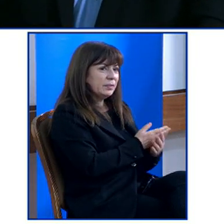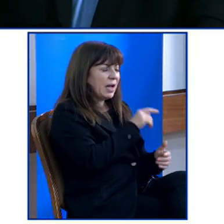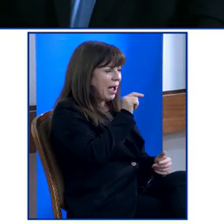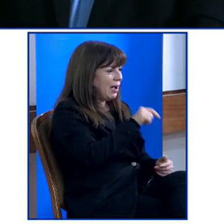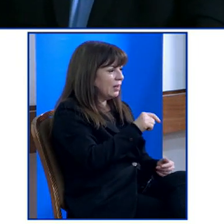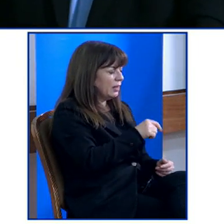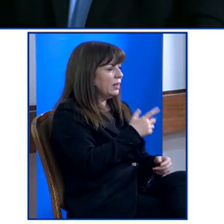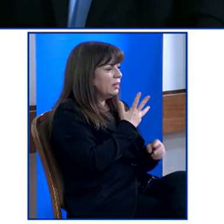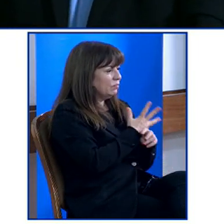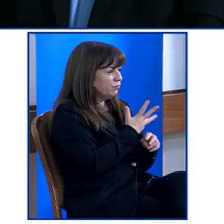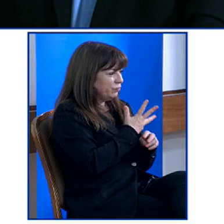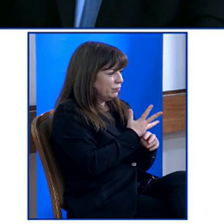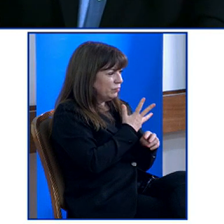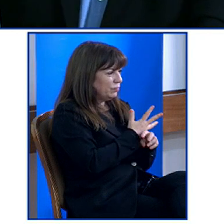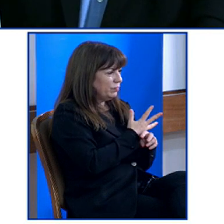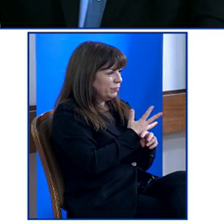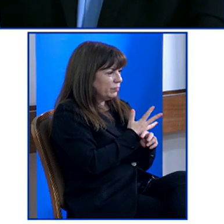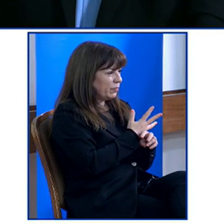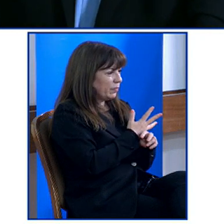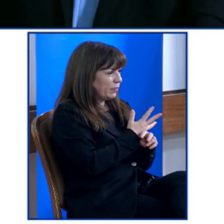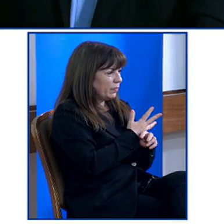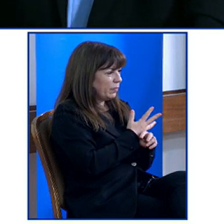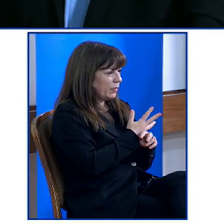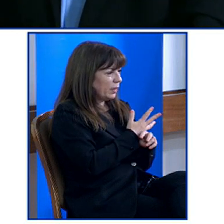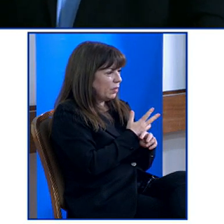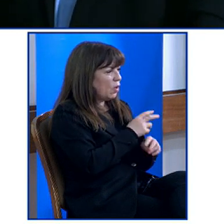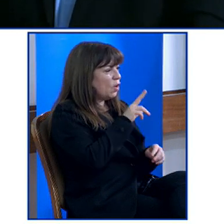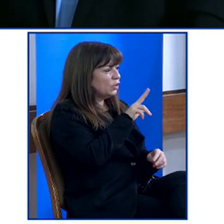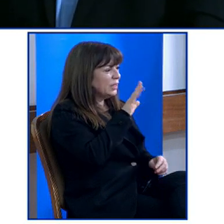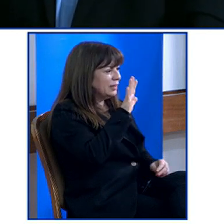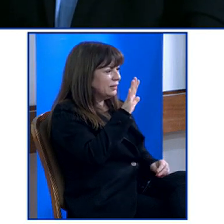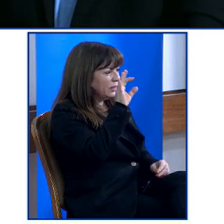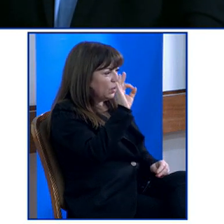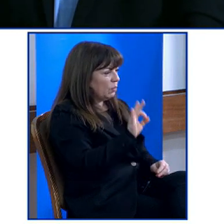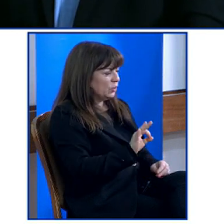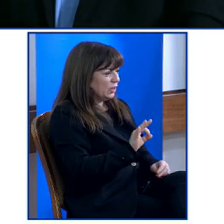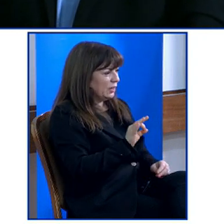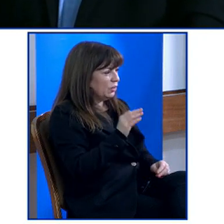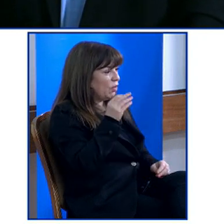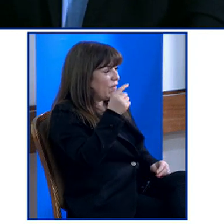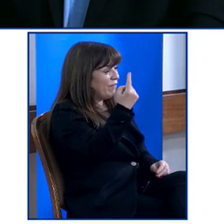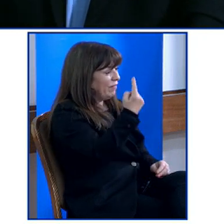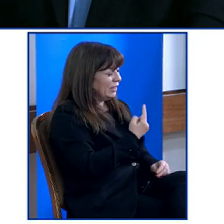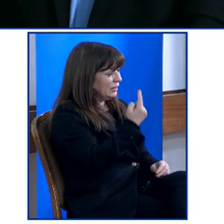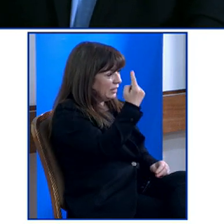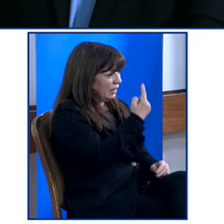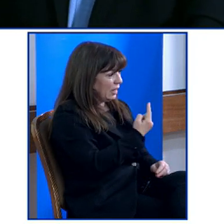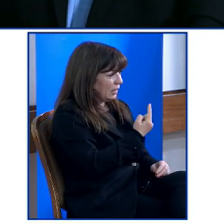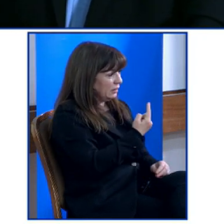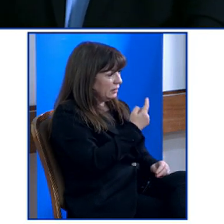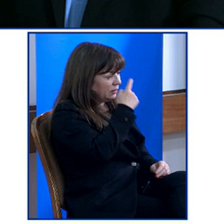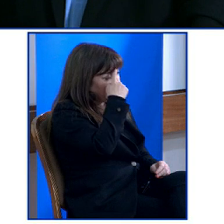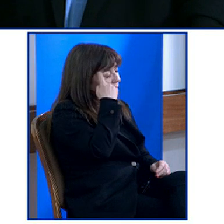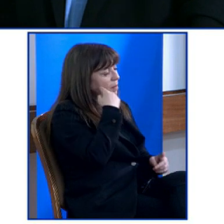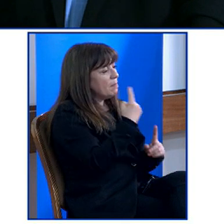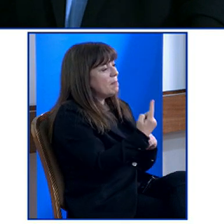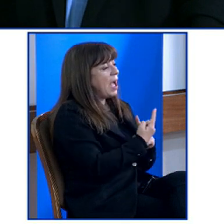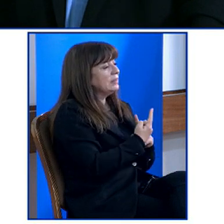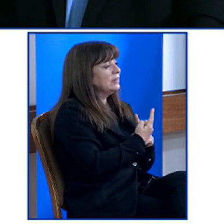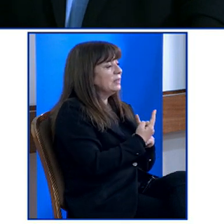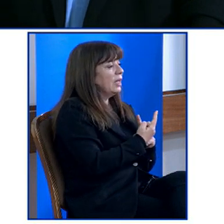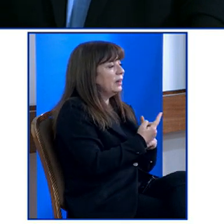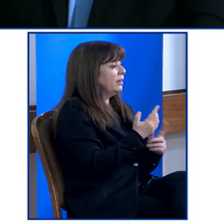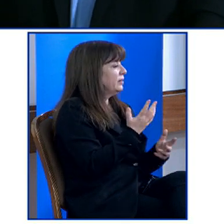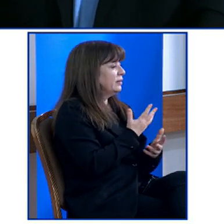aquí tenemos que el 65% de las visitas son de pacientes